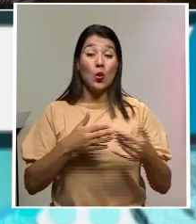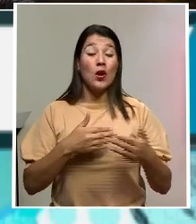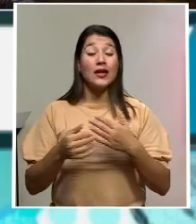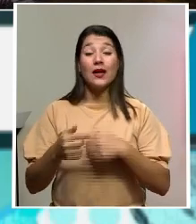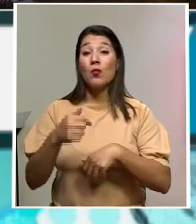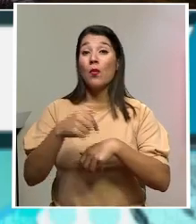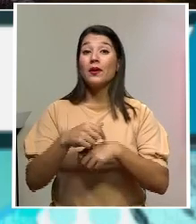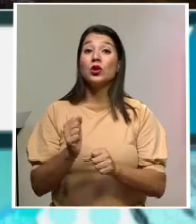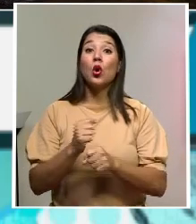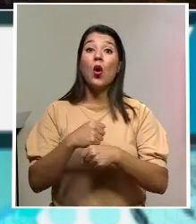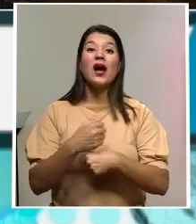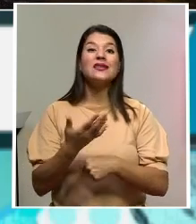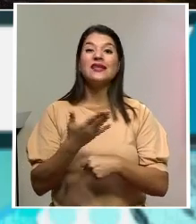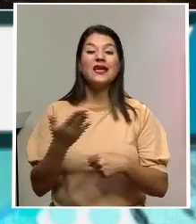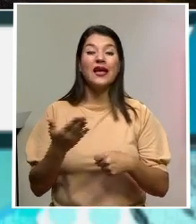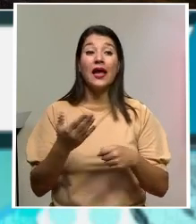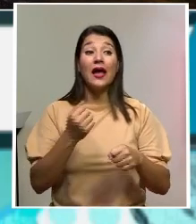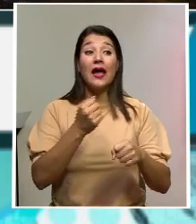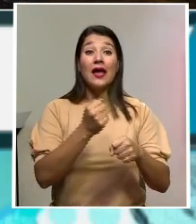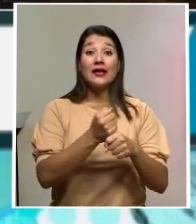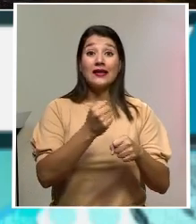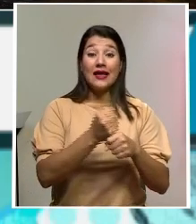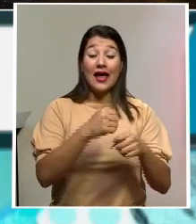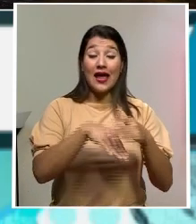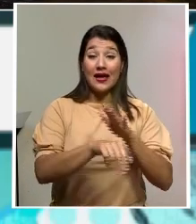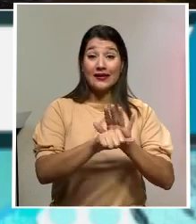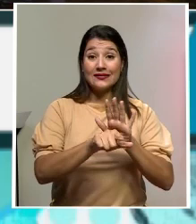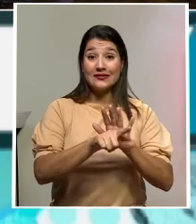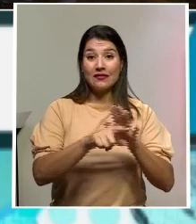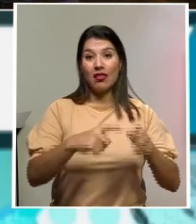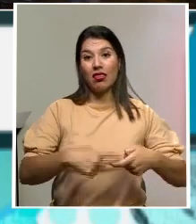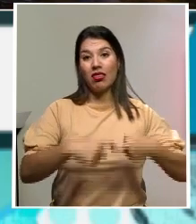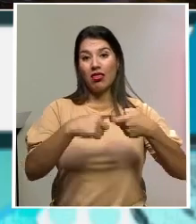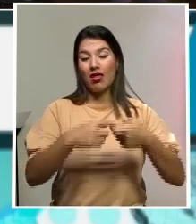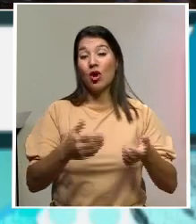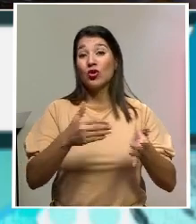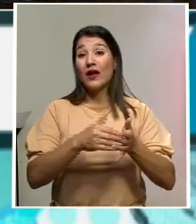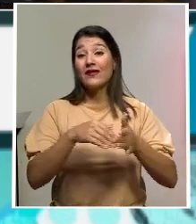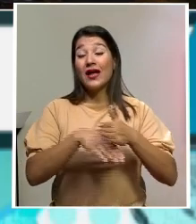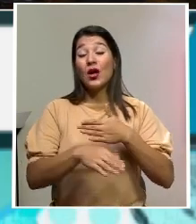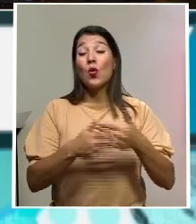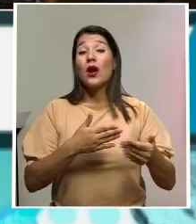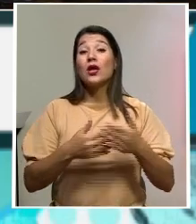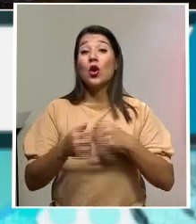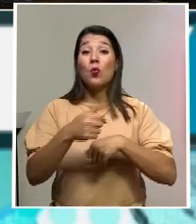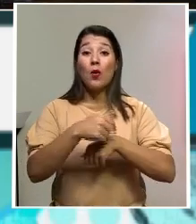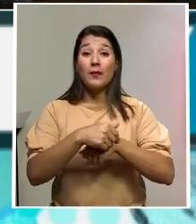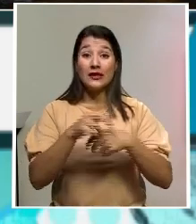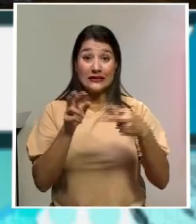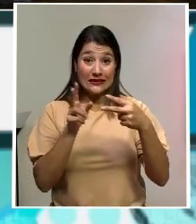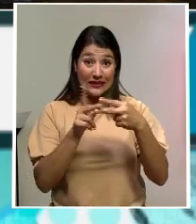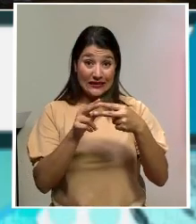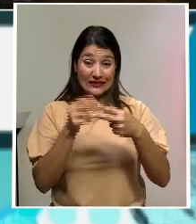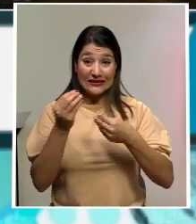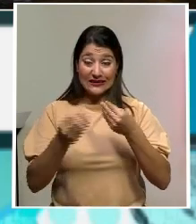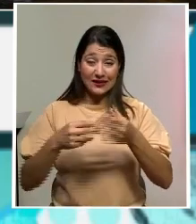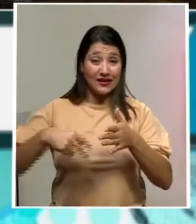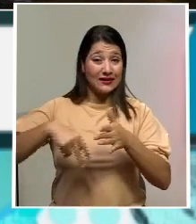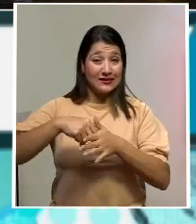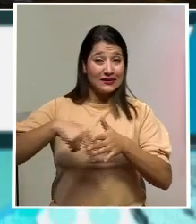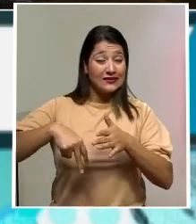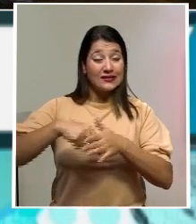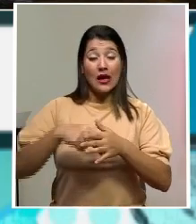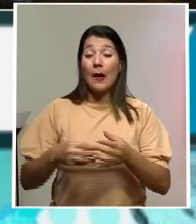suspende nuevamente la actividad legislativa. Dos factores que están torpedeando con mucha